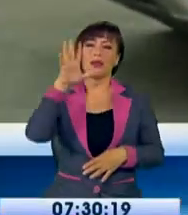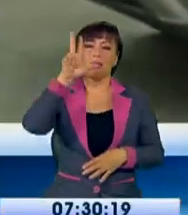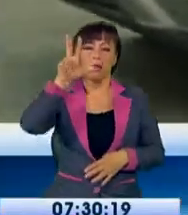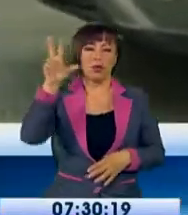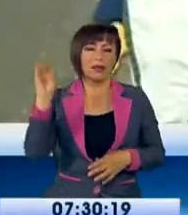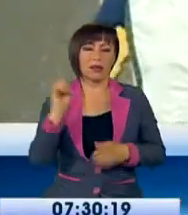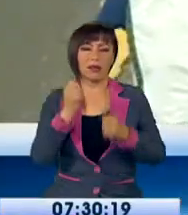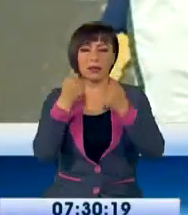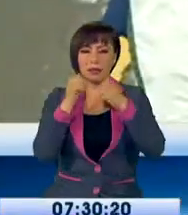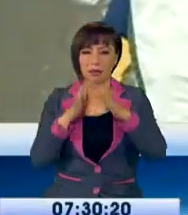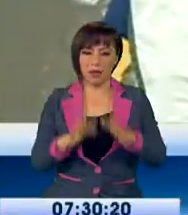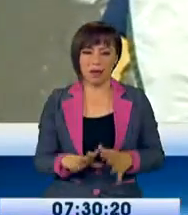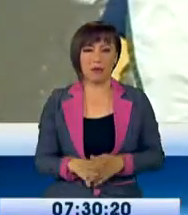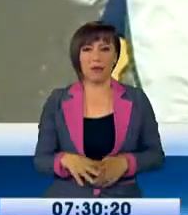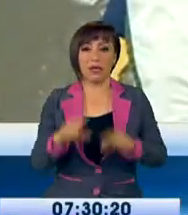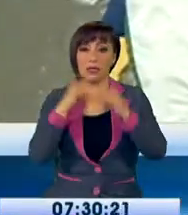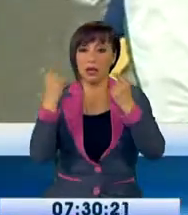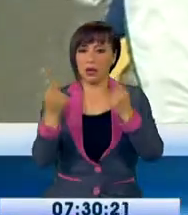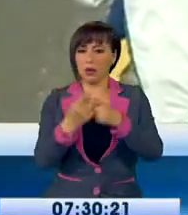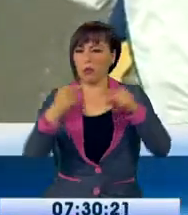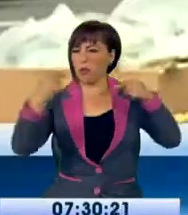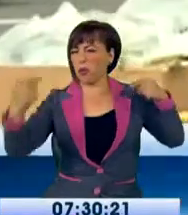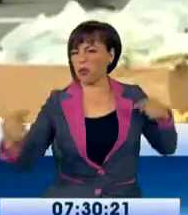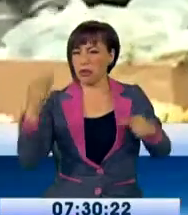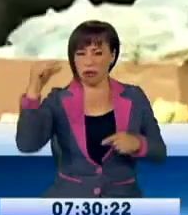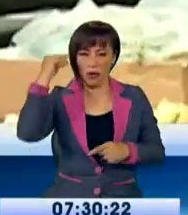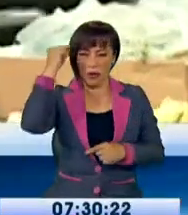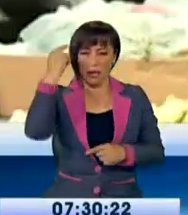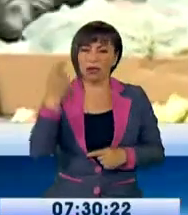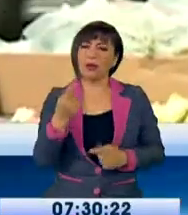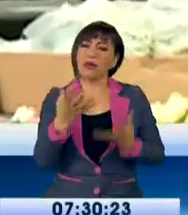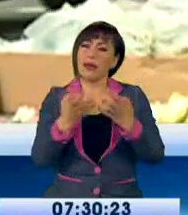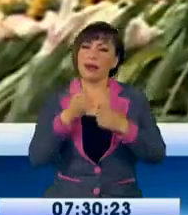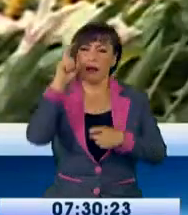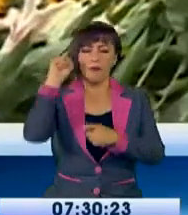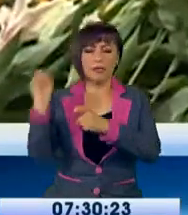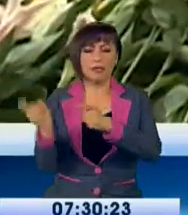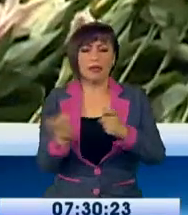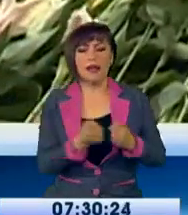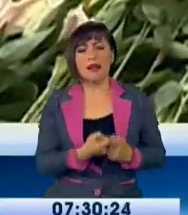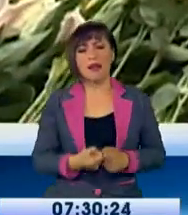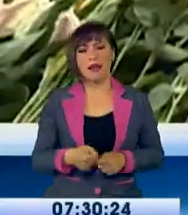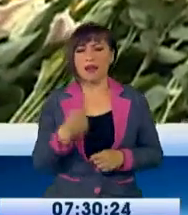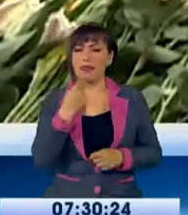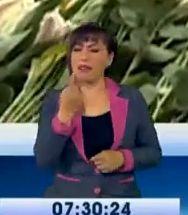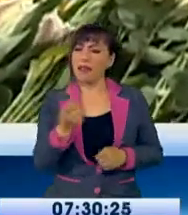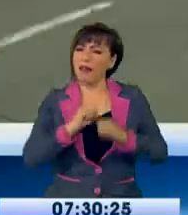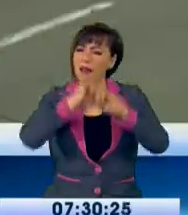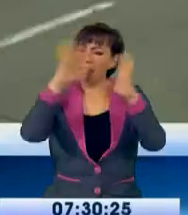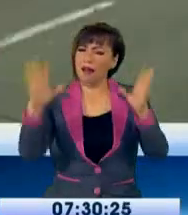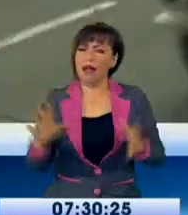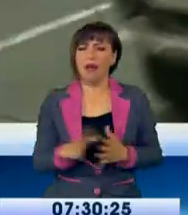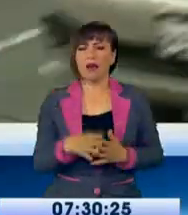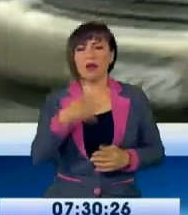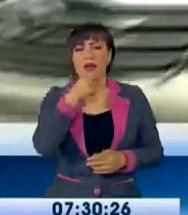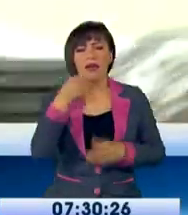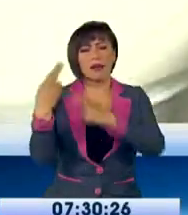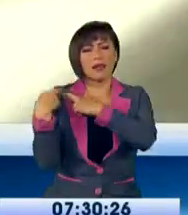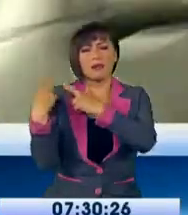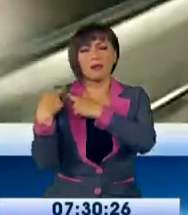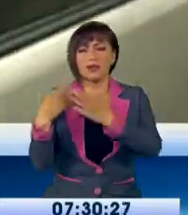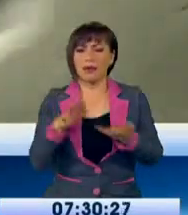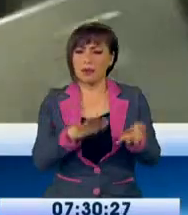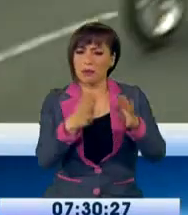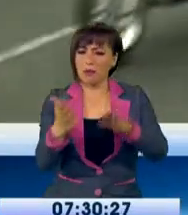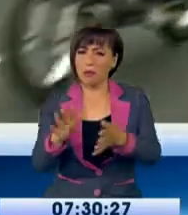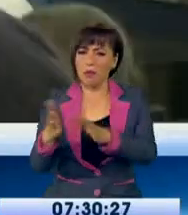policial. Este grupo opositor del gobierno exigió que la Fiscalía aclare las muertes de las 5 personas que fallecieron aquel fatídico día.